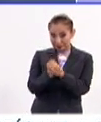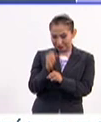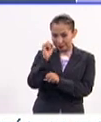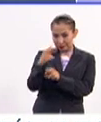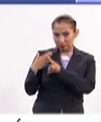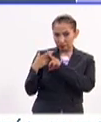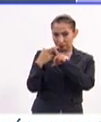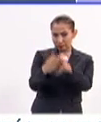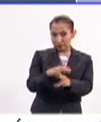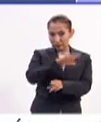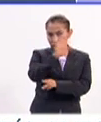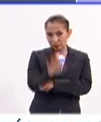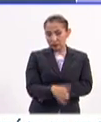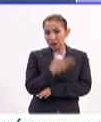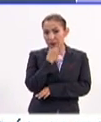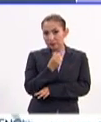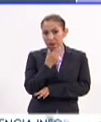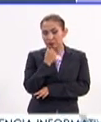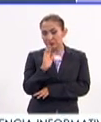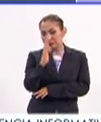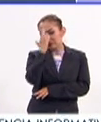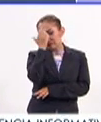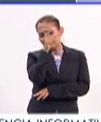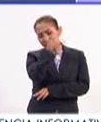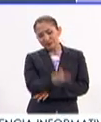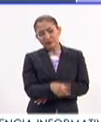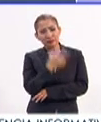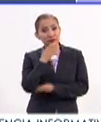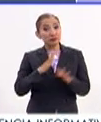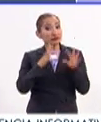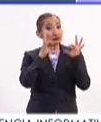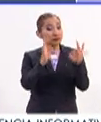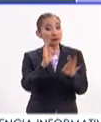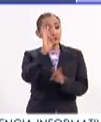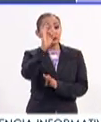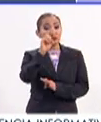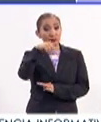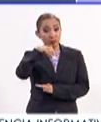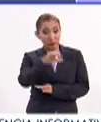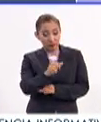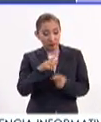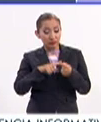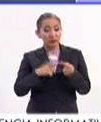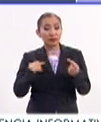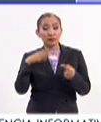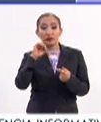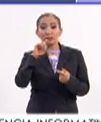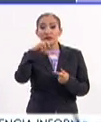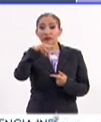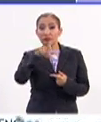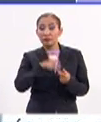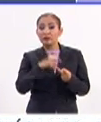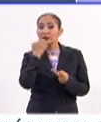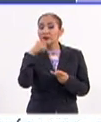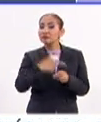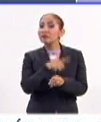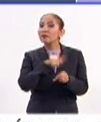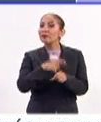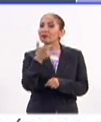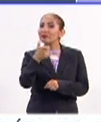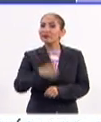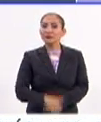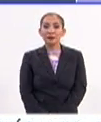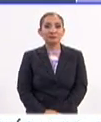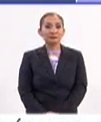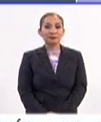marco de su aniversario luctuoso, recordaremos a este que además fue el fundador del Fondo de Cultura Económica, del Colegio de México y de la Escuela Nacional de